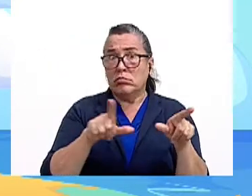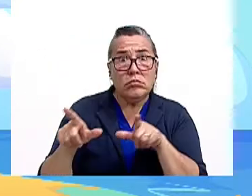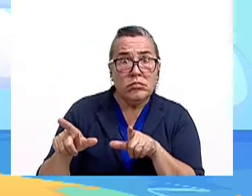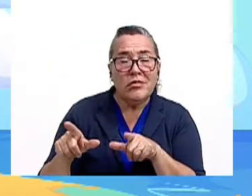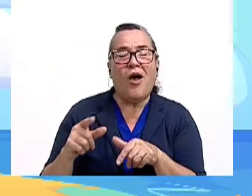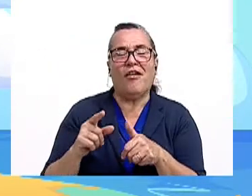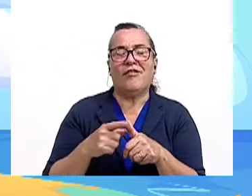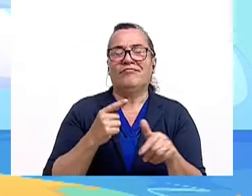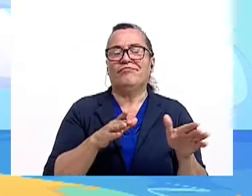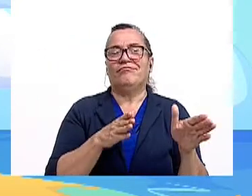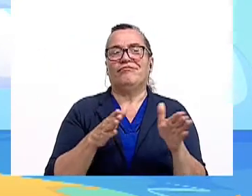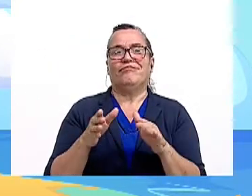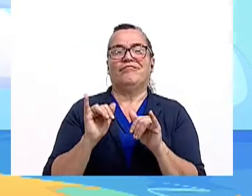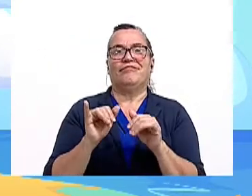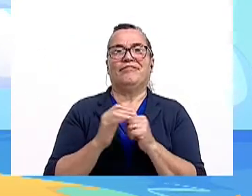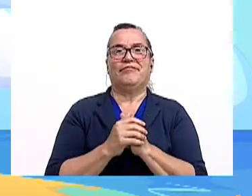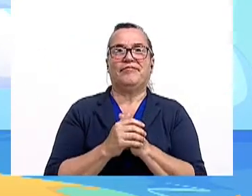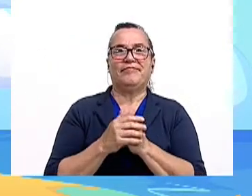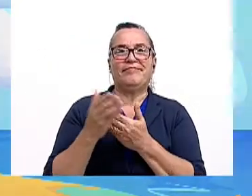primero.